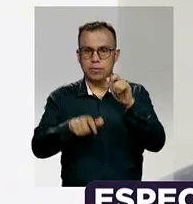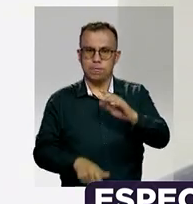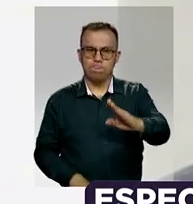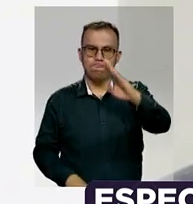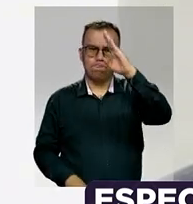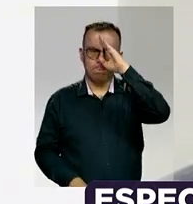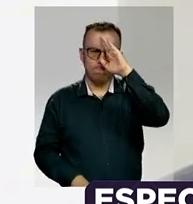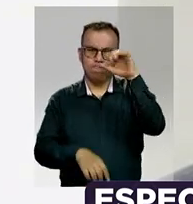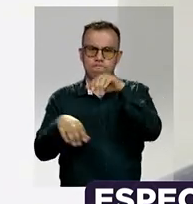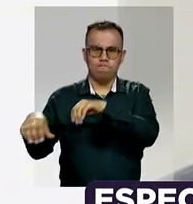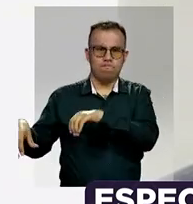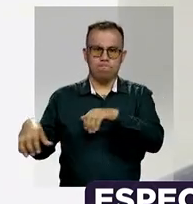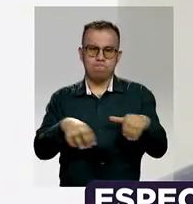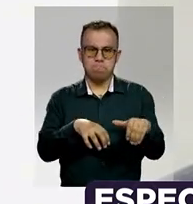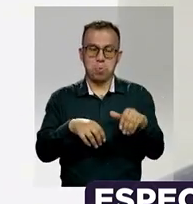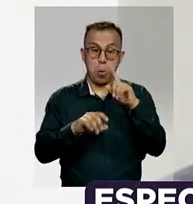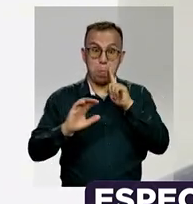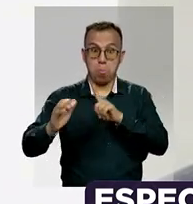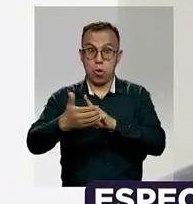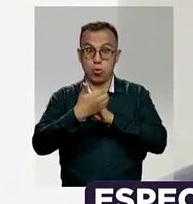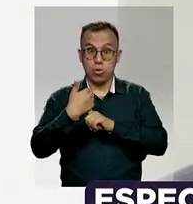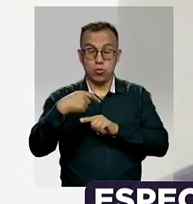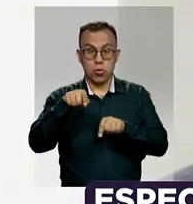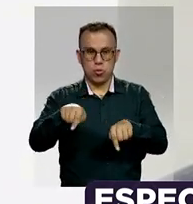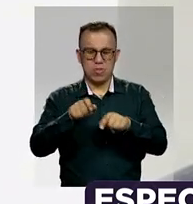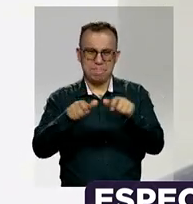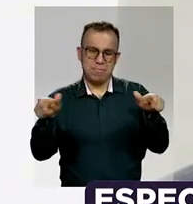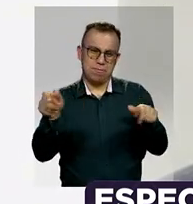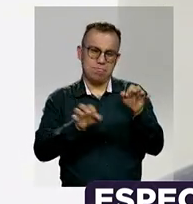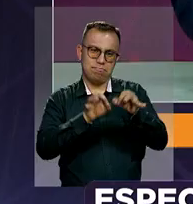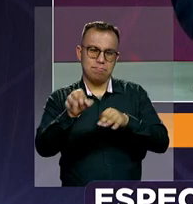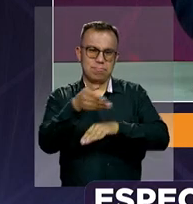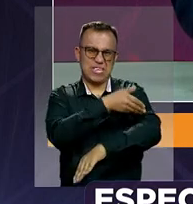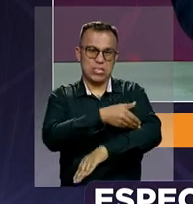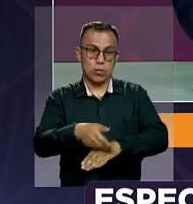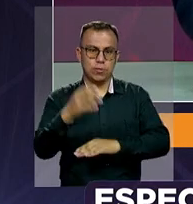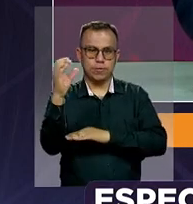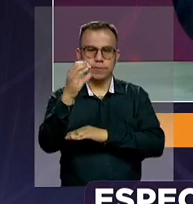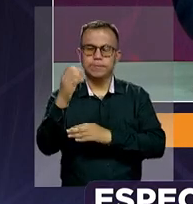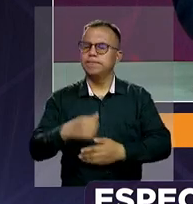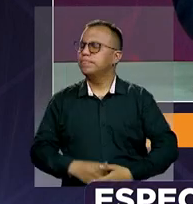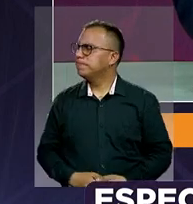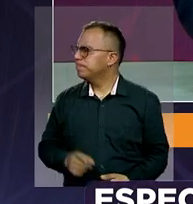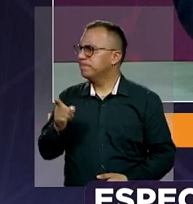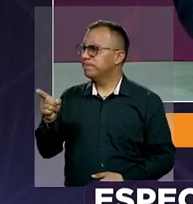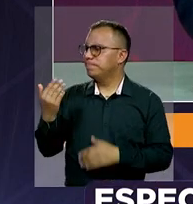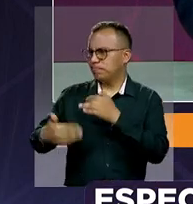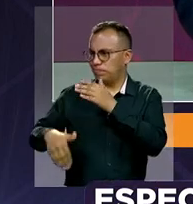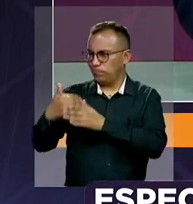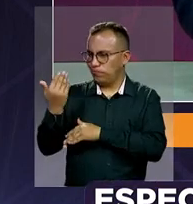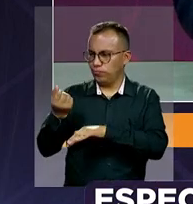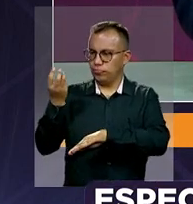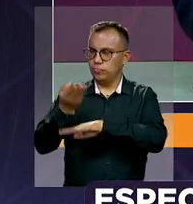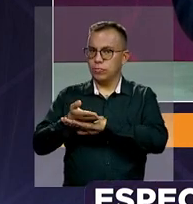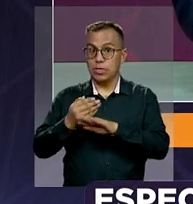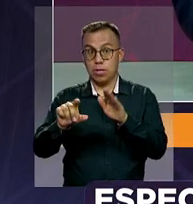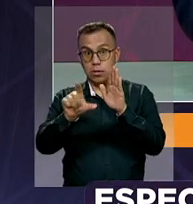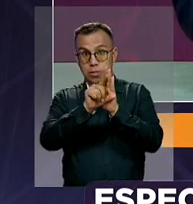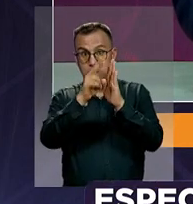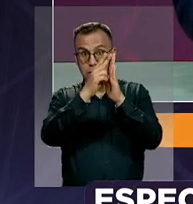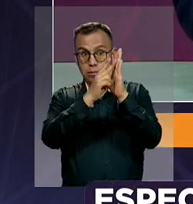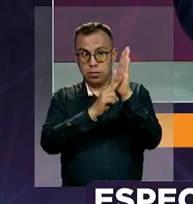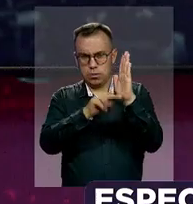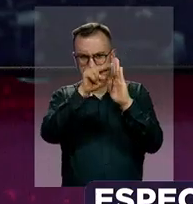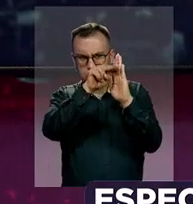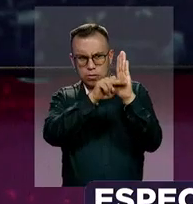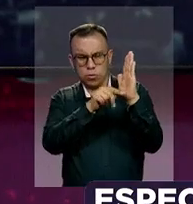que actúe para proteger los derechos humanos de millones de colombianos. ¿Esta iniciativa estaría ligada a una reforma tributaria o